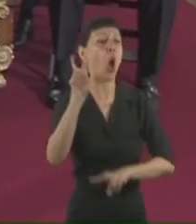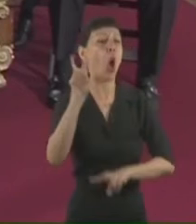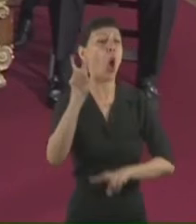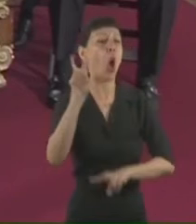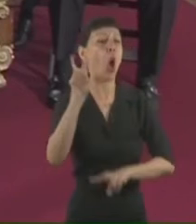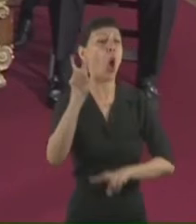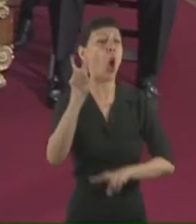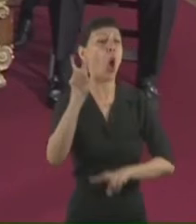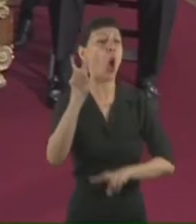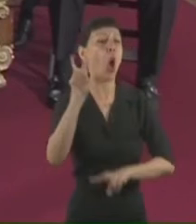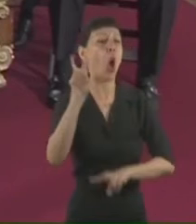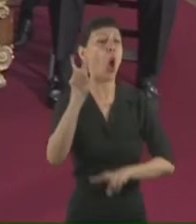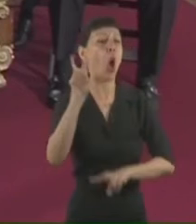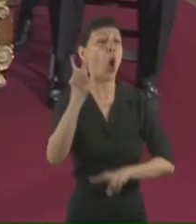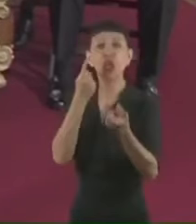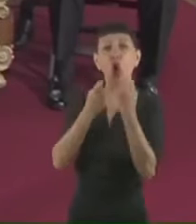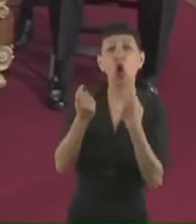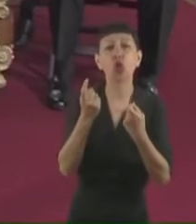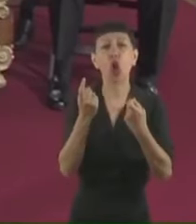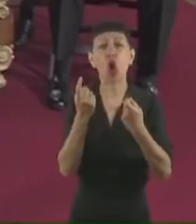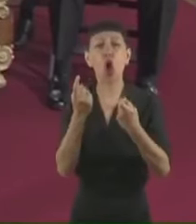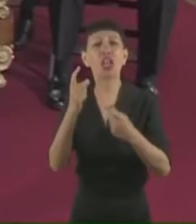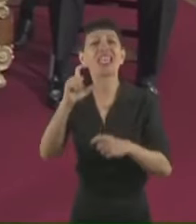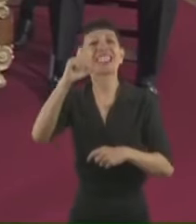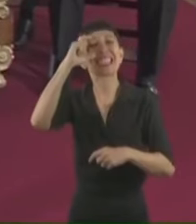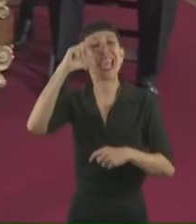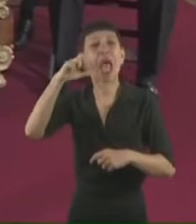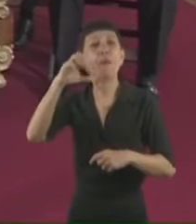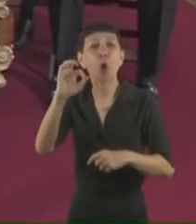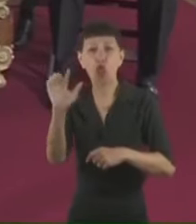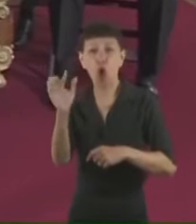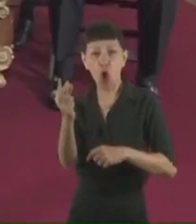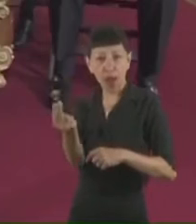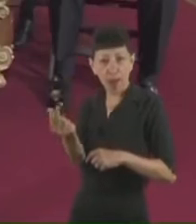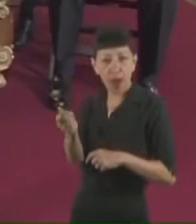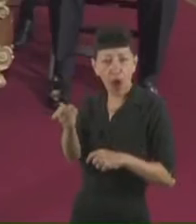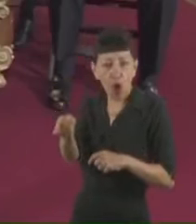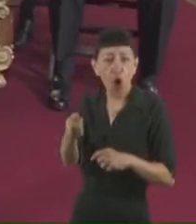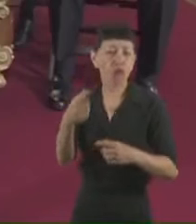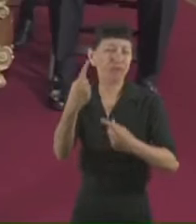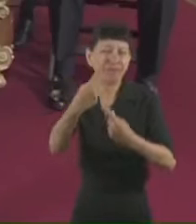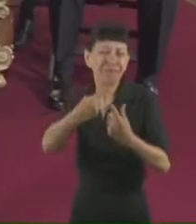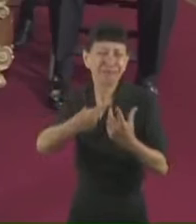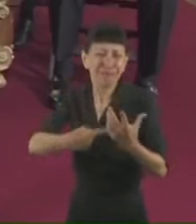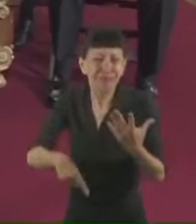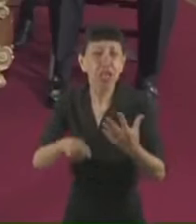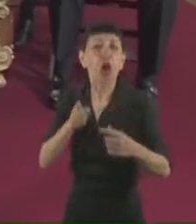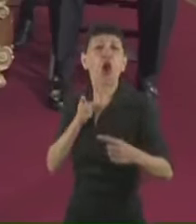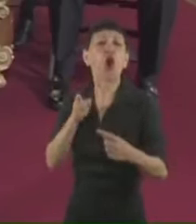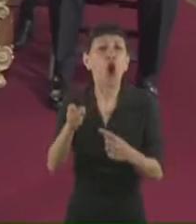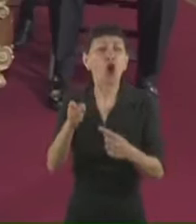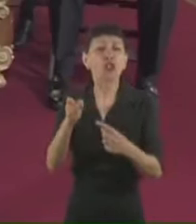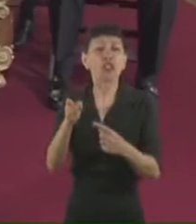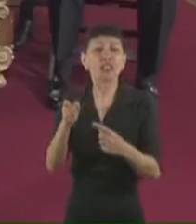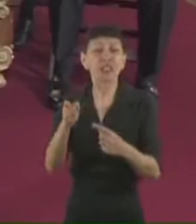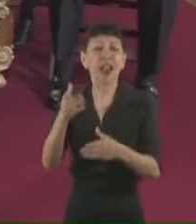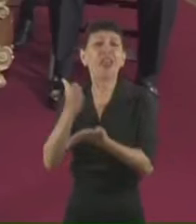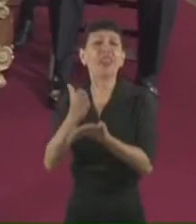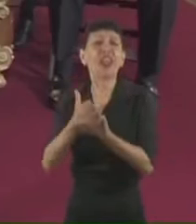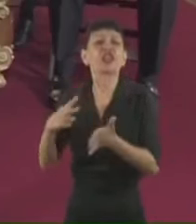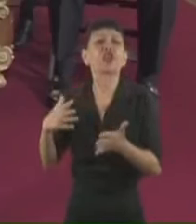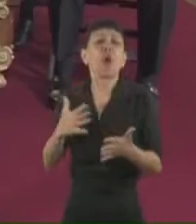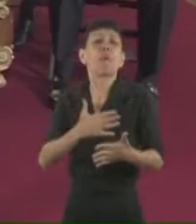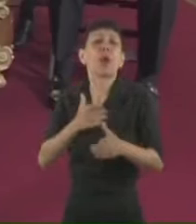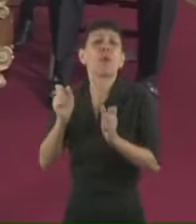generación de riqueza En consecuencia el estado en su conjunto se ha vuelto una máquina de impedir el comercio el trabajo la